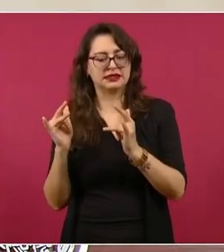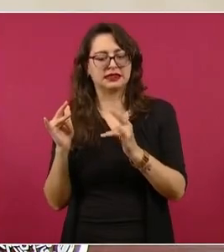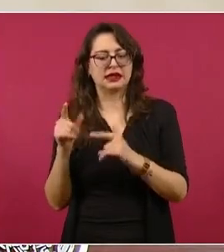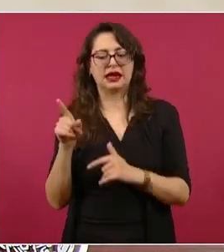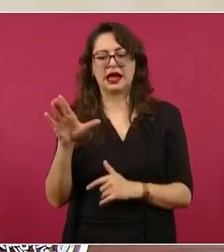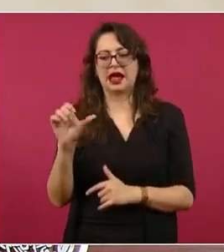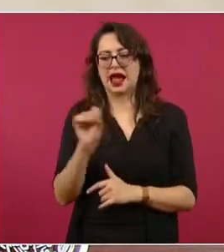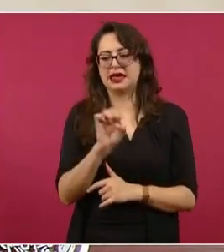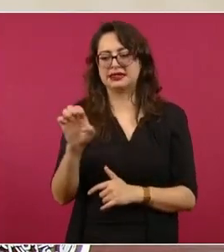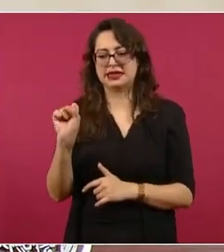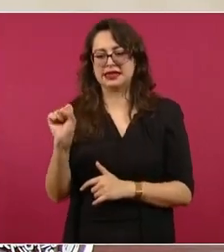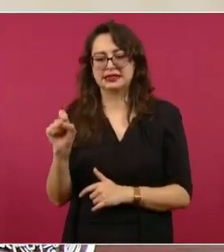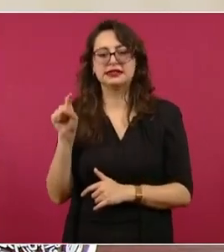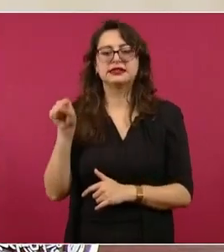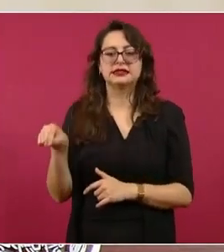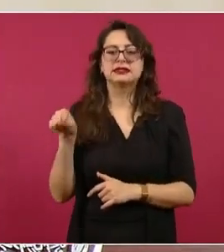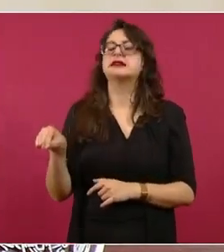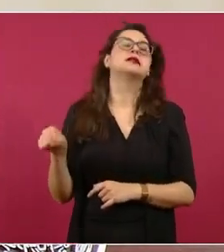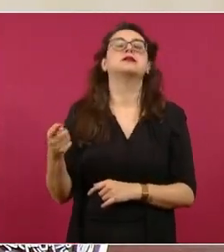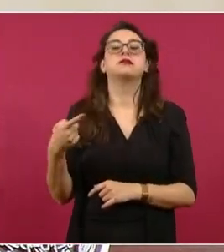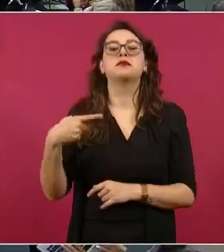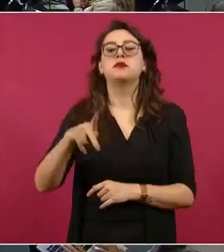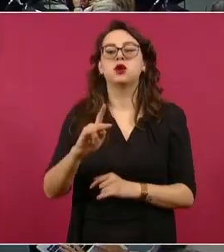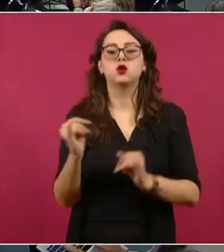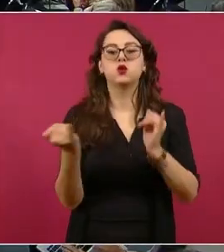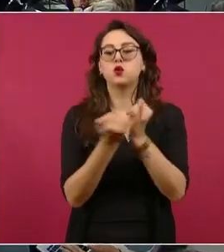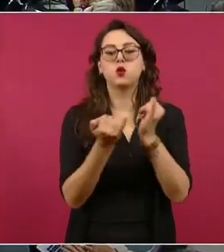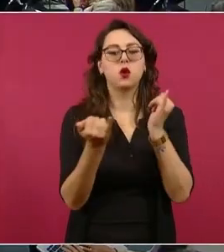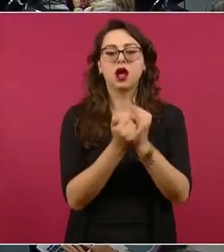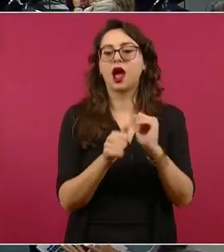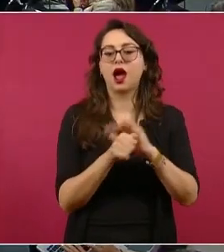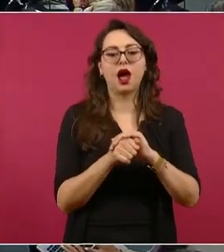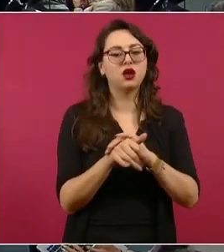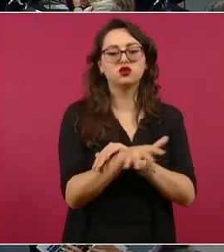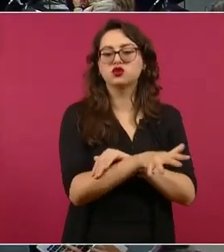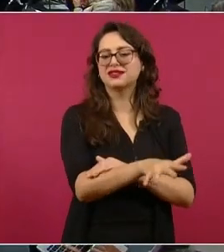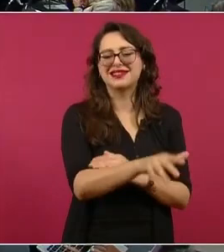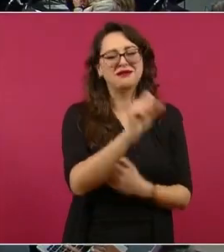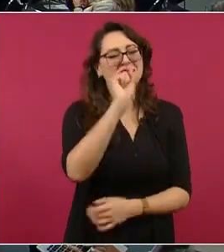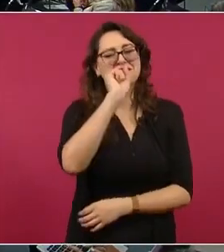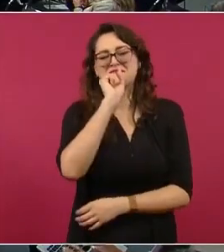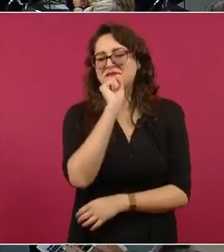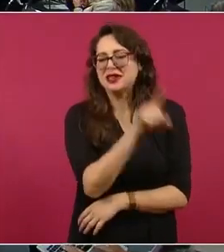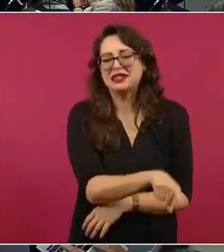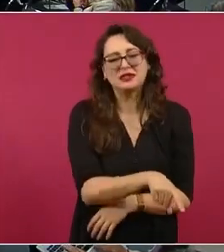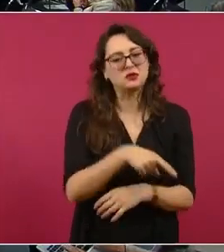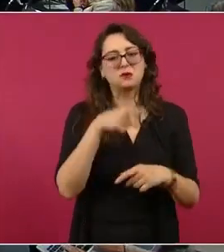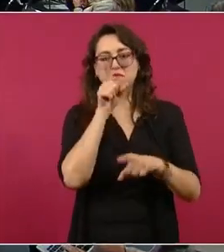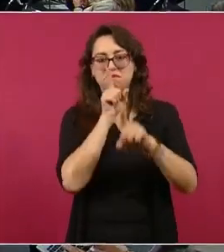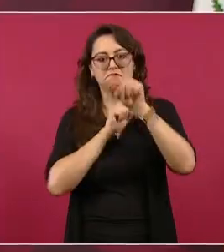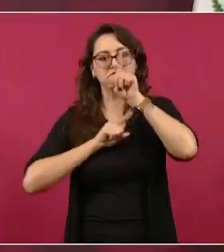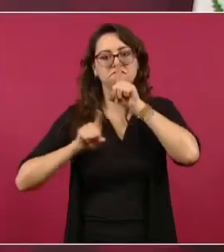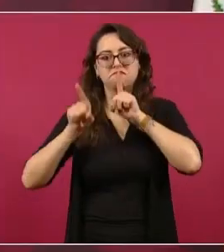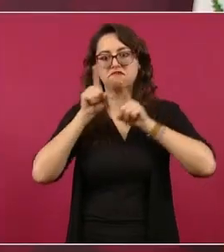Cassés. Pero lo mismo en el caso de los